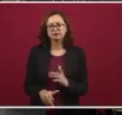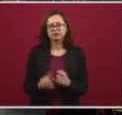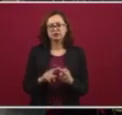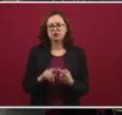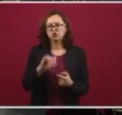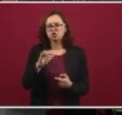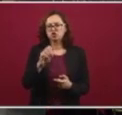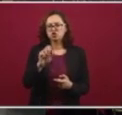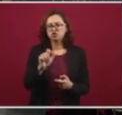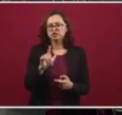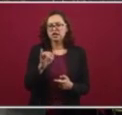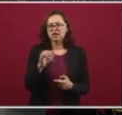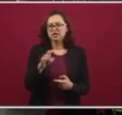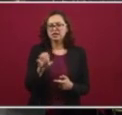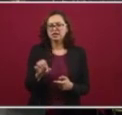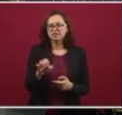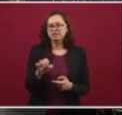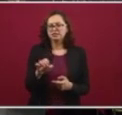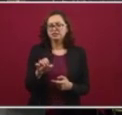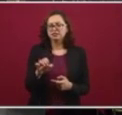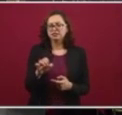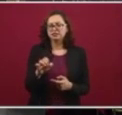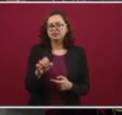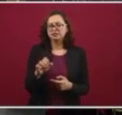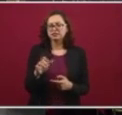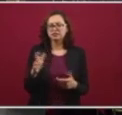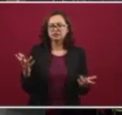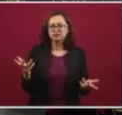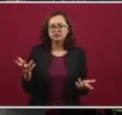Joselín Gutiérrez. Bueno,